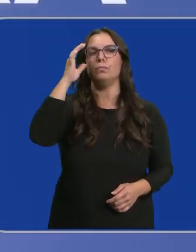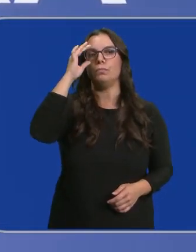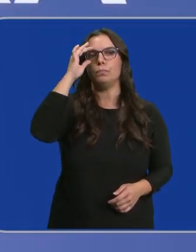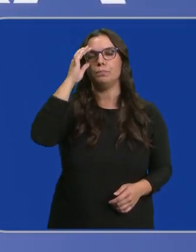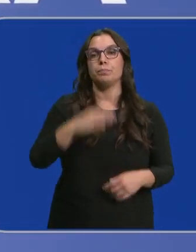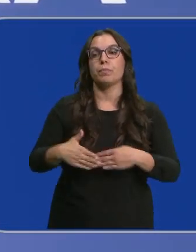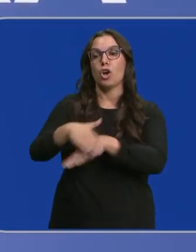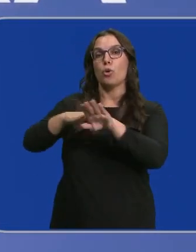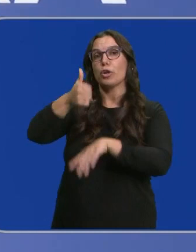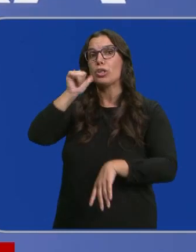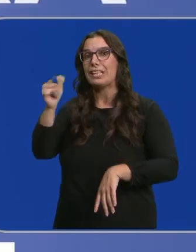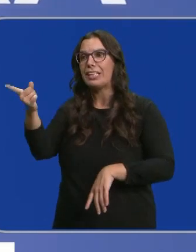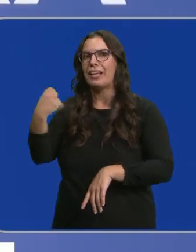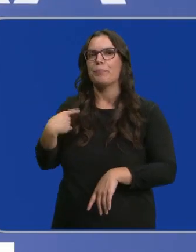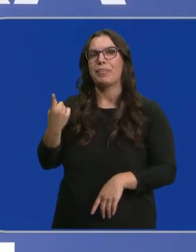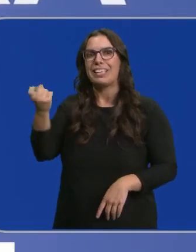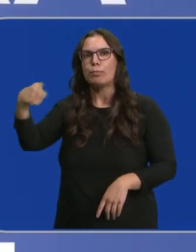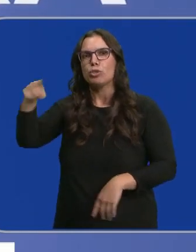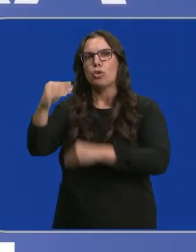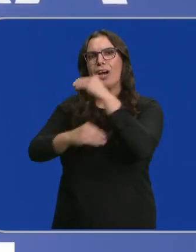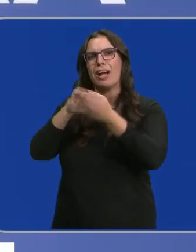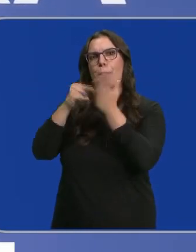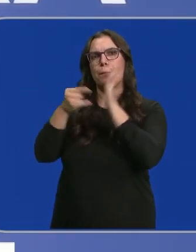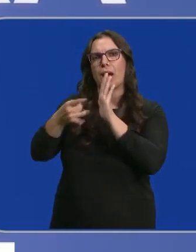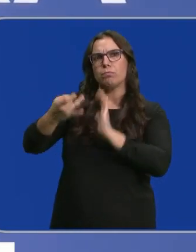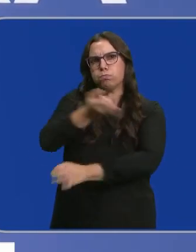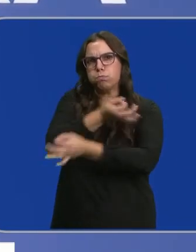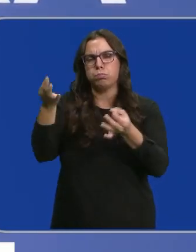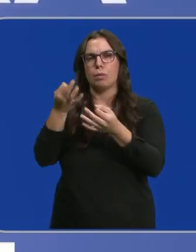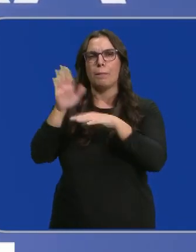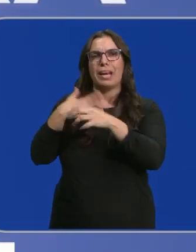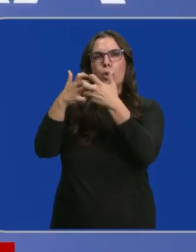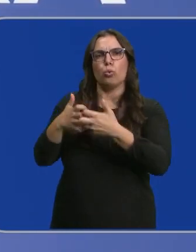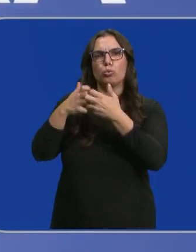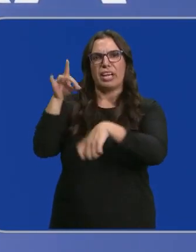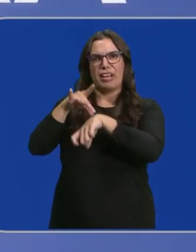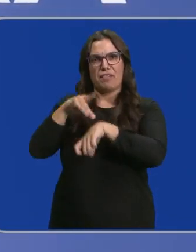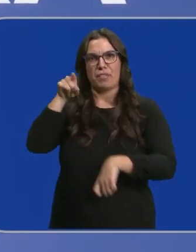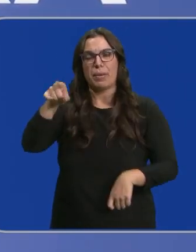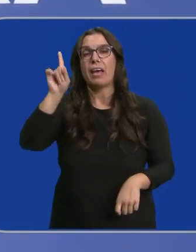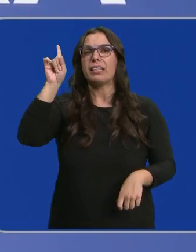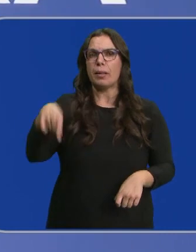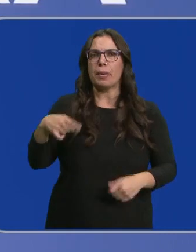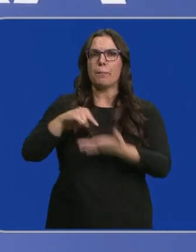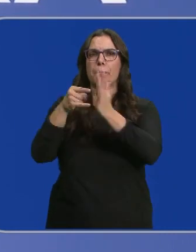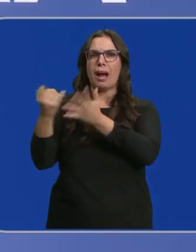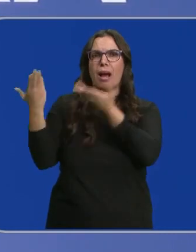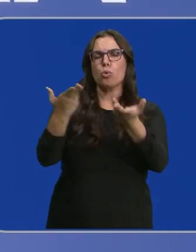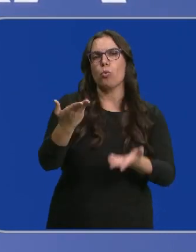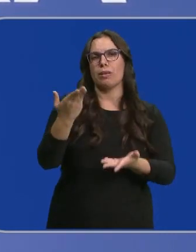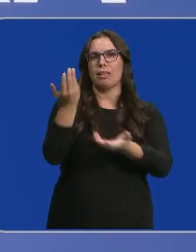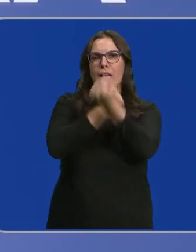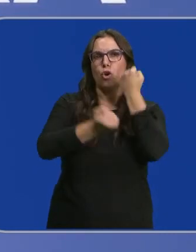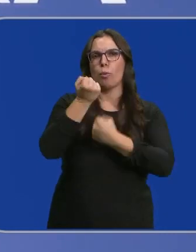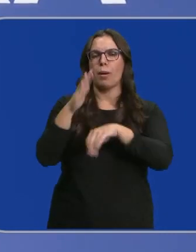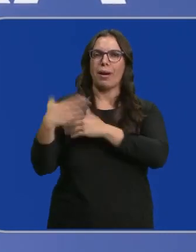Necesitamos del Gobierno de Sánchez un plan eficaz para luchar contra esa enfermedad y un plan de ayudas económicas para